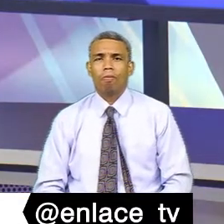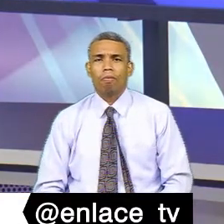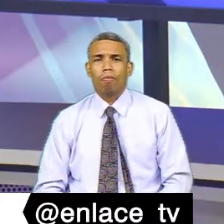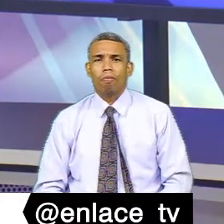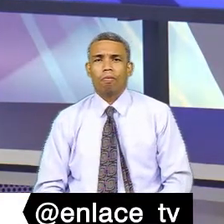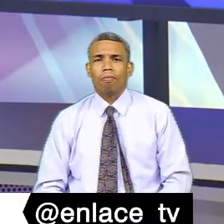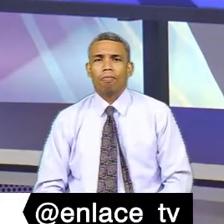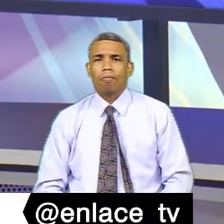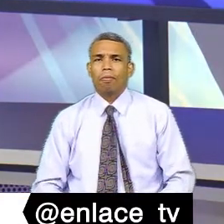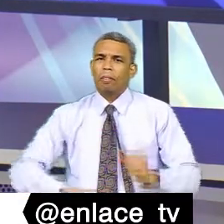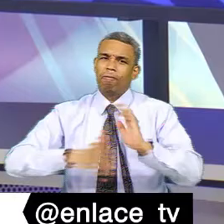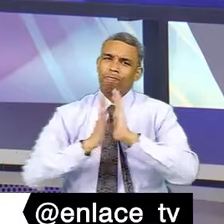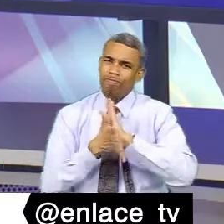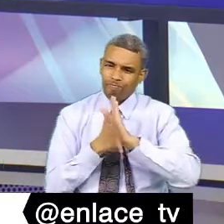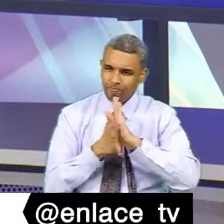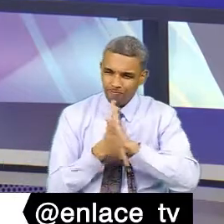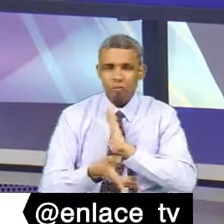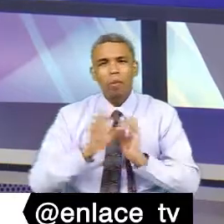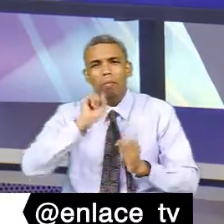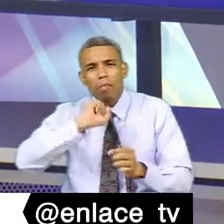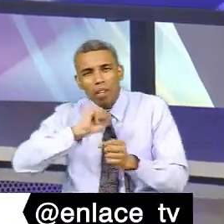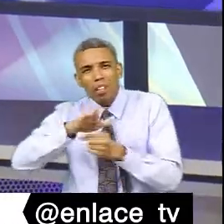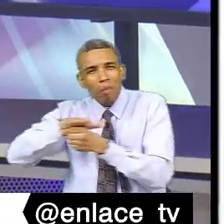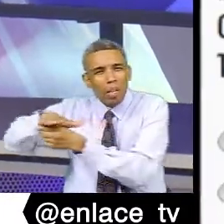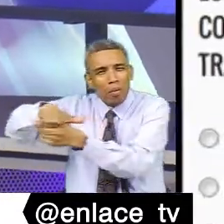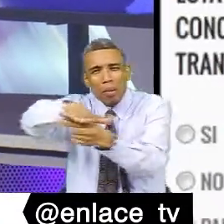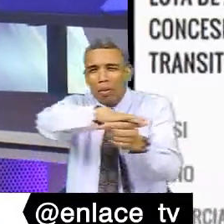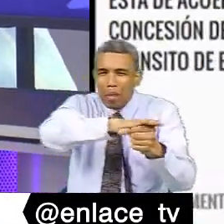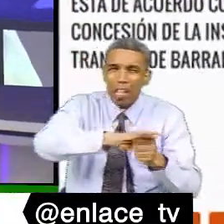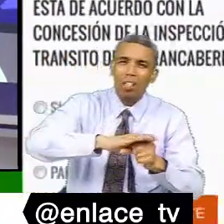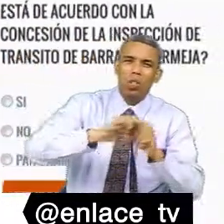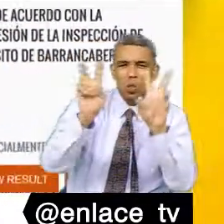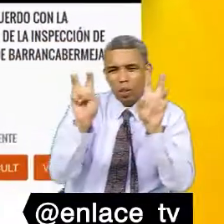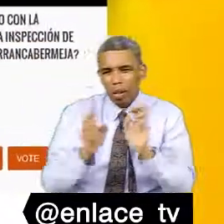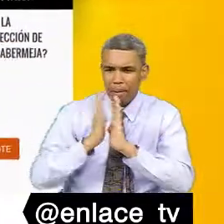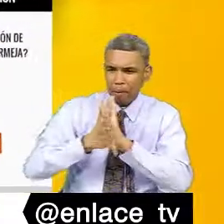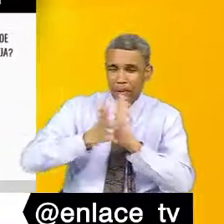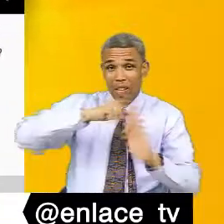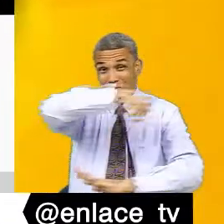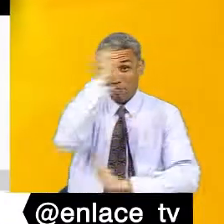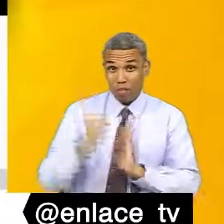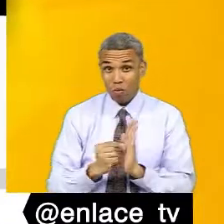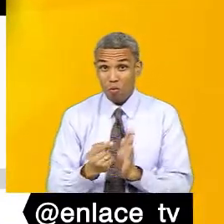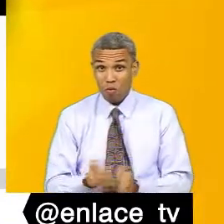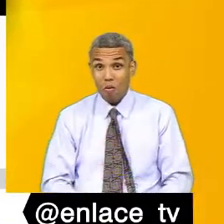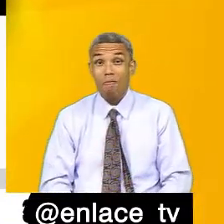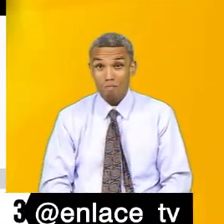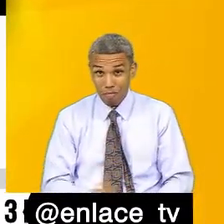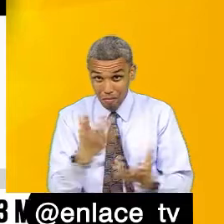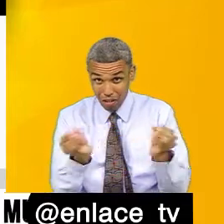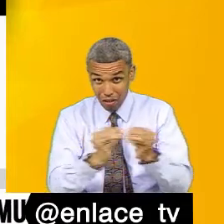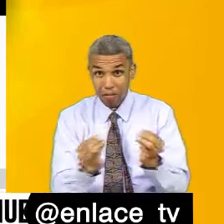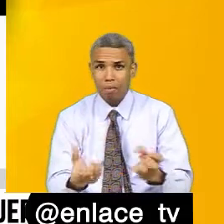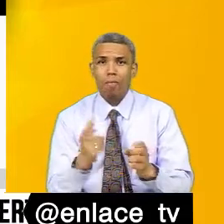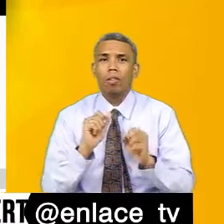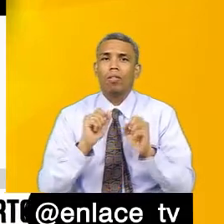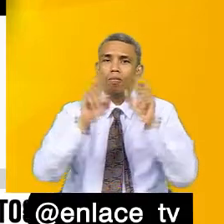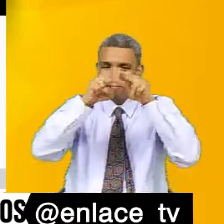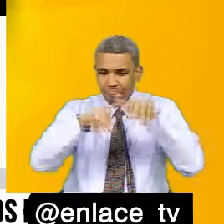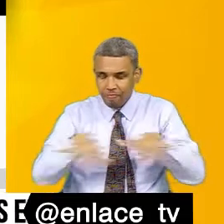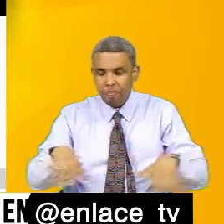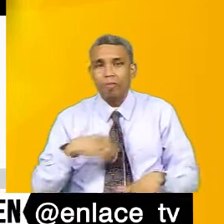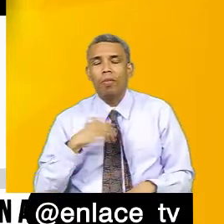Continuamos llevando a nuestra comunidad lo que acontece en nuestra ciudad y región. Esta y otras informaciones de Enlace Noticias usted las puede hallar visitando nuestra